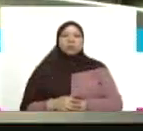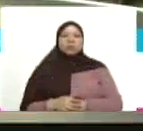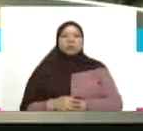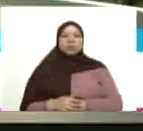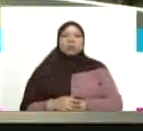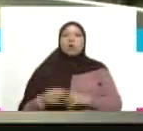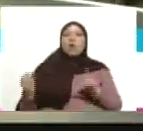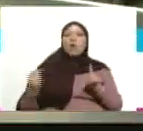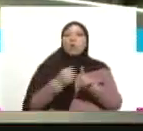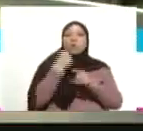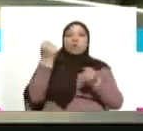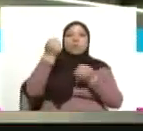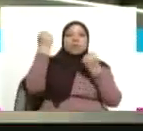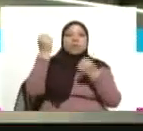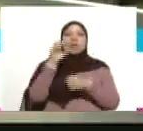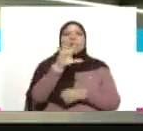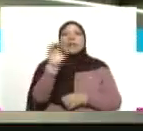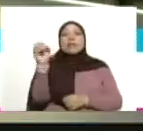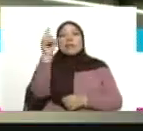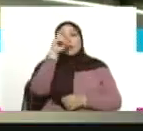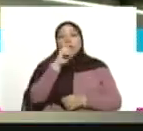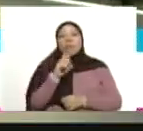Hemos luchado más de 500 años.